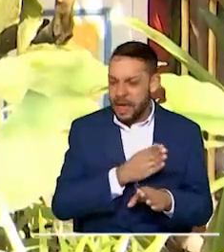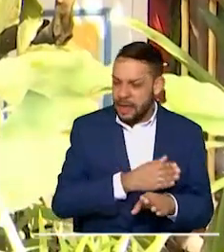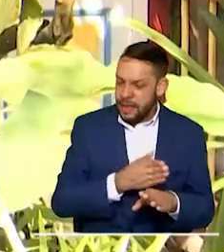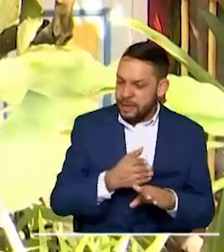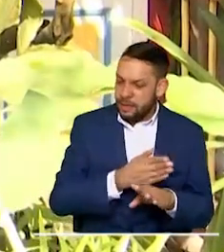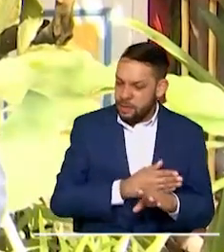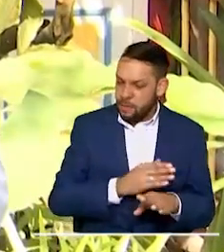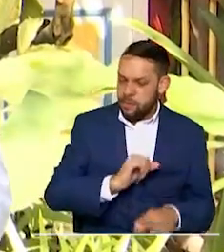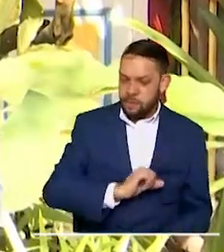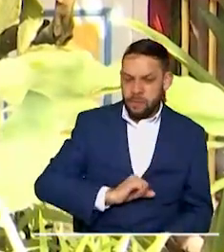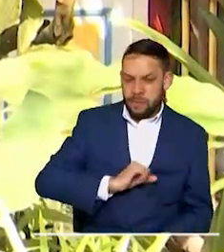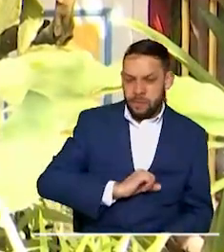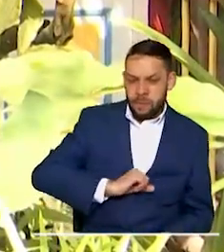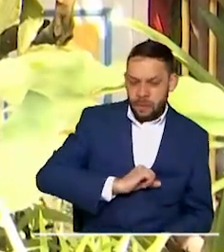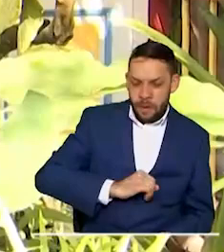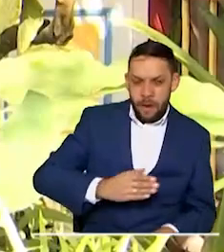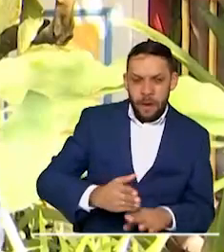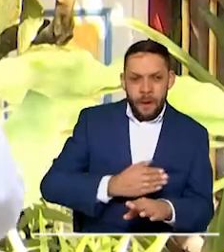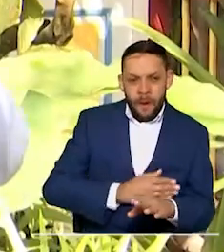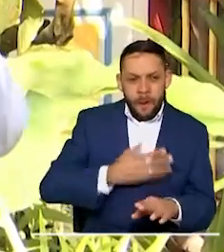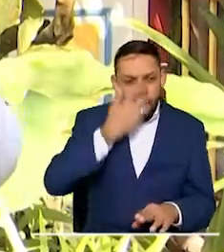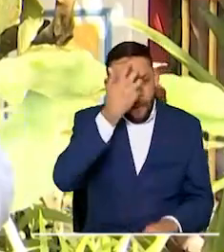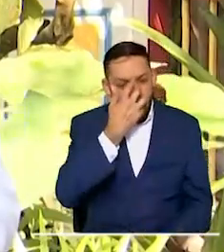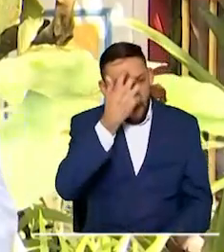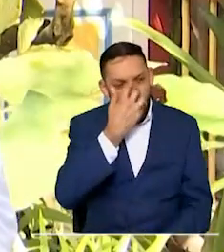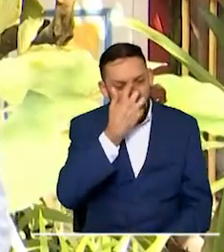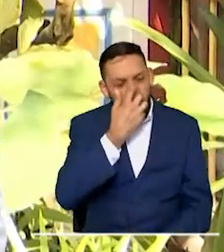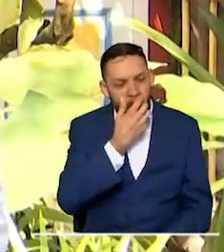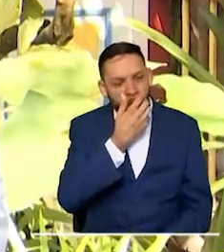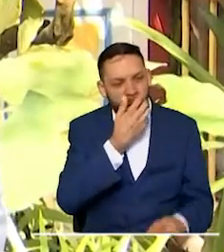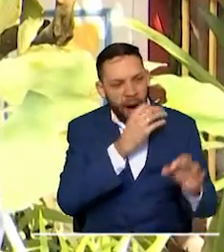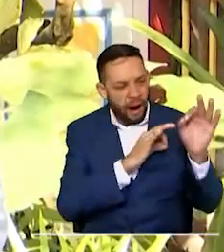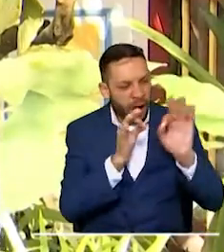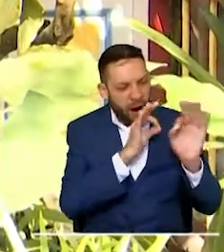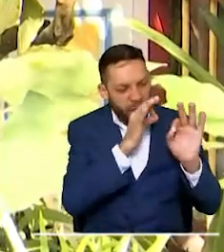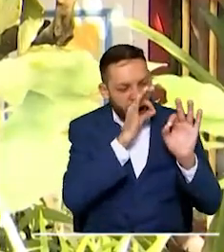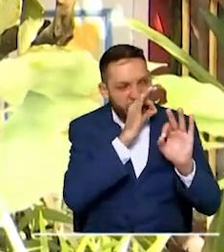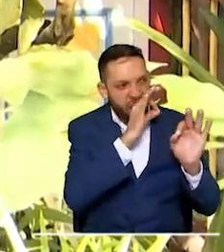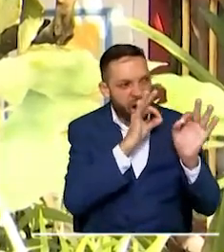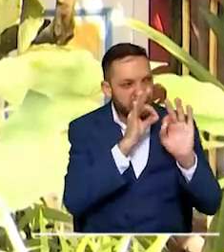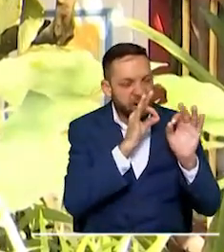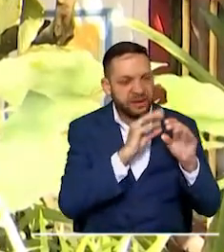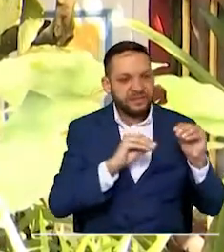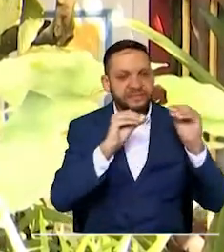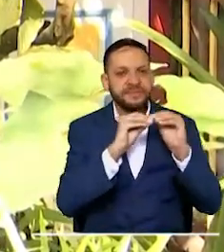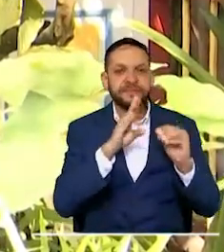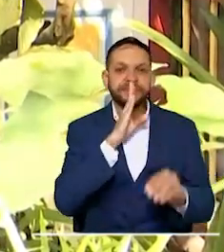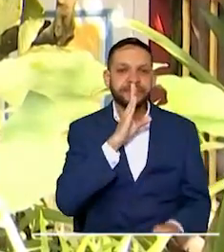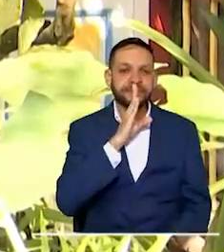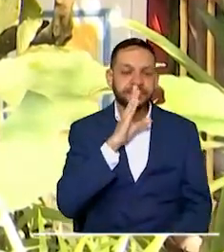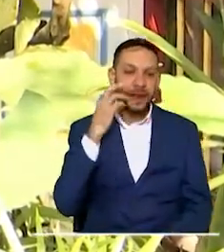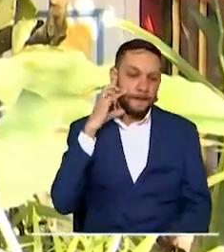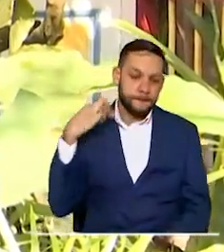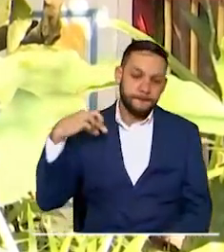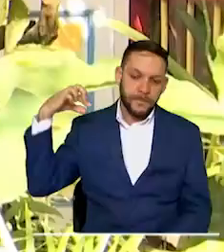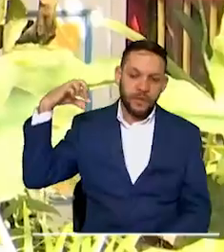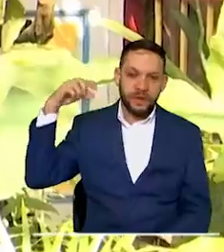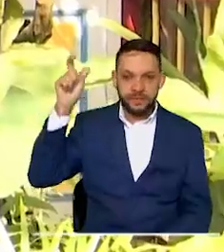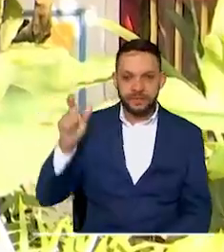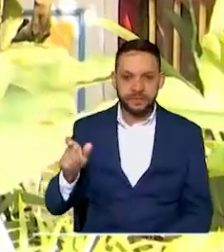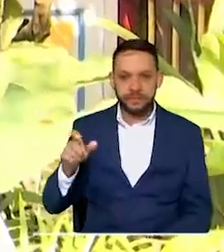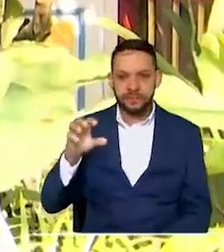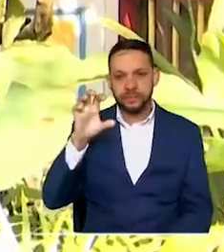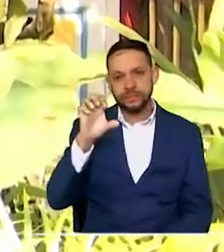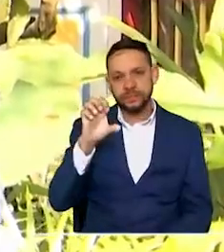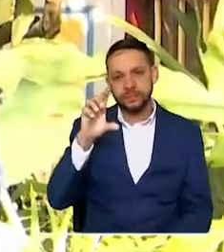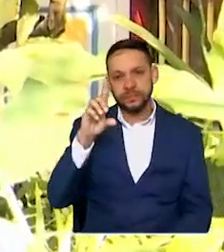alimentos o se violó los protocolos para tomar este examen. Por eso el día de hoy también me acompaño con uno de los profesionales de nuestro Parque de la Salud, el doctor